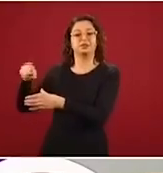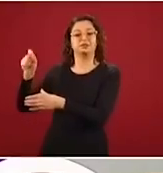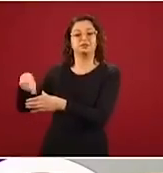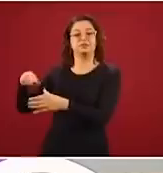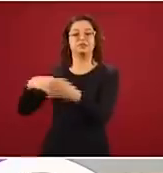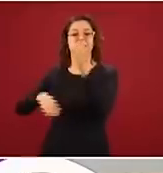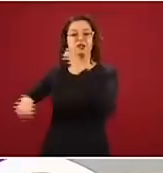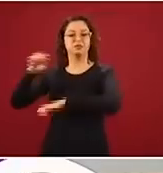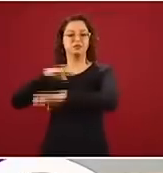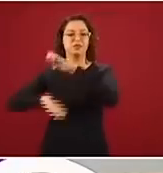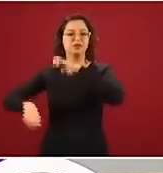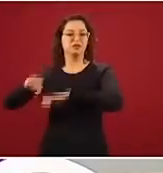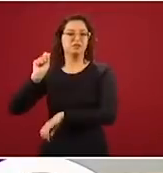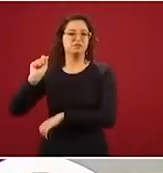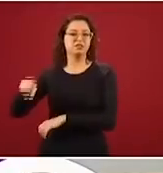Empresas importantes,